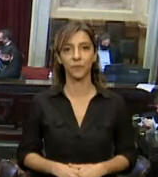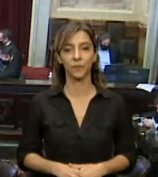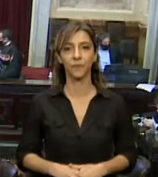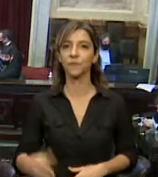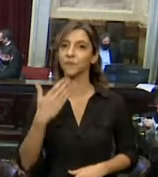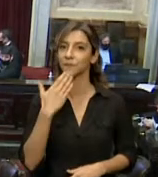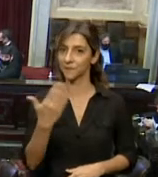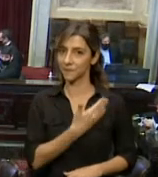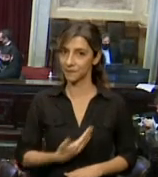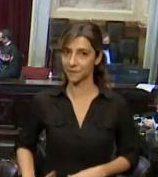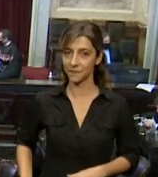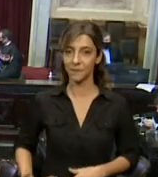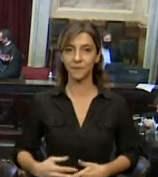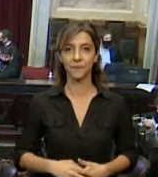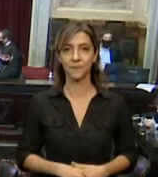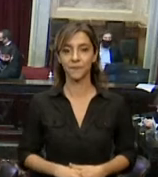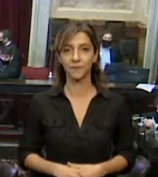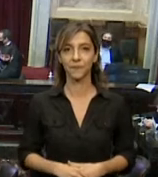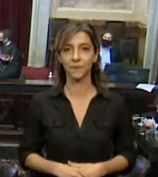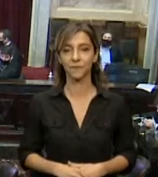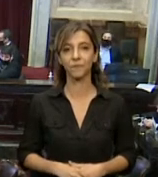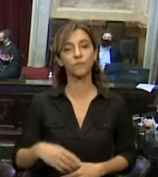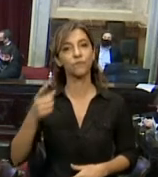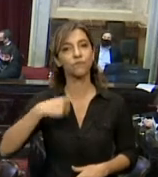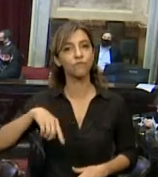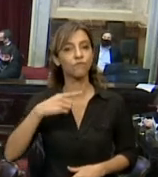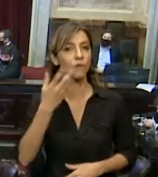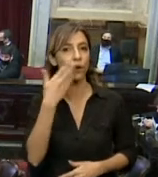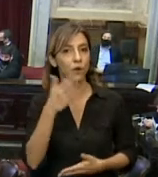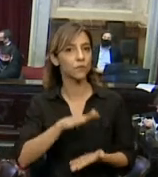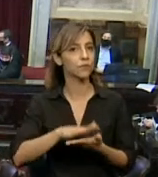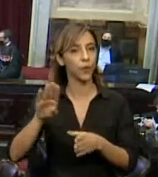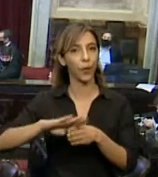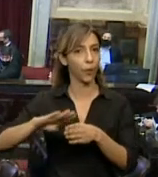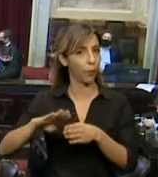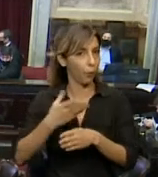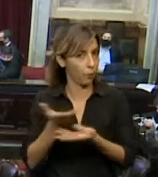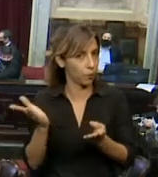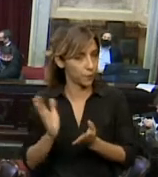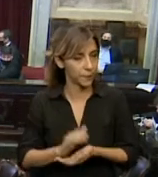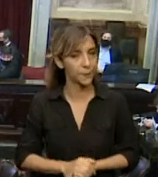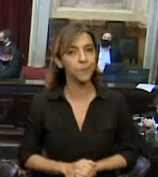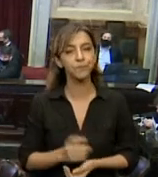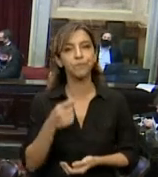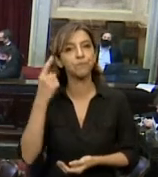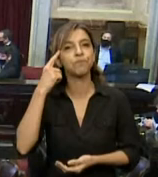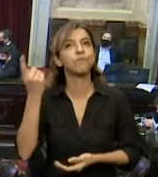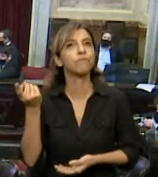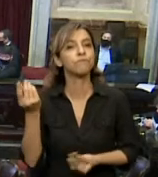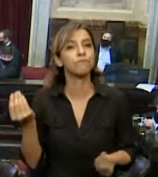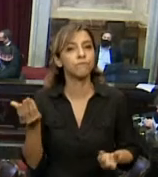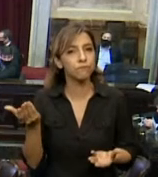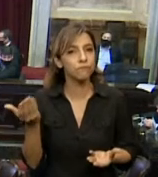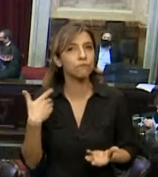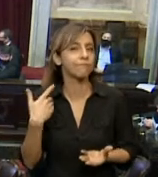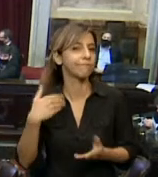Gracias, presidente. Cuando hablamos de deuda pública, generalmente asociamos a